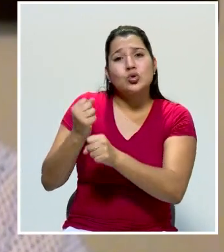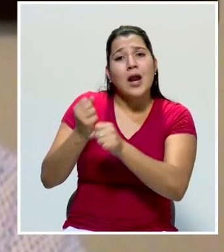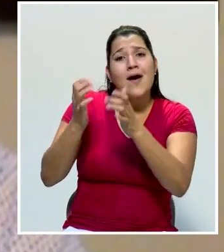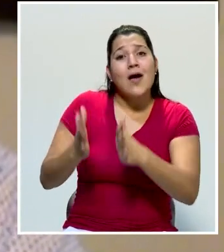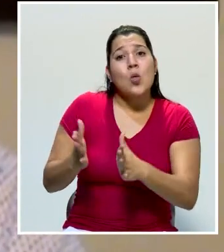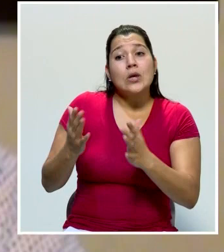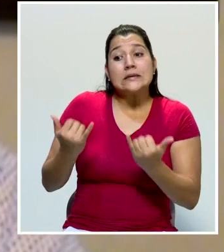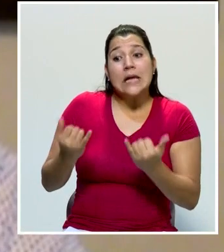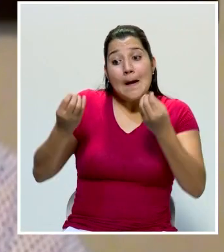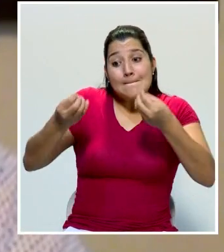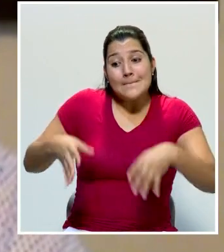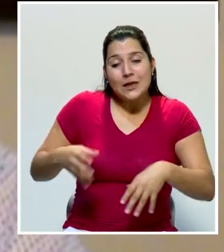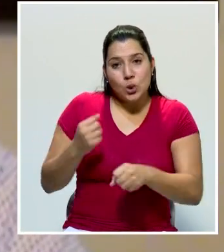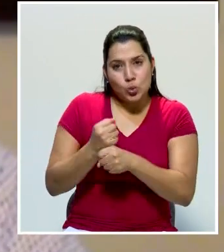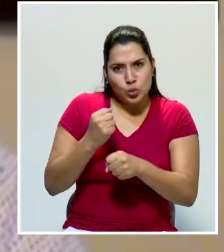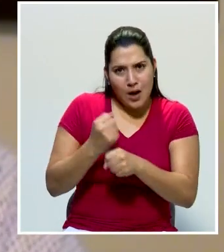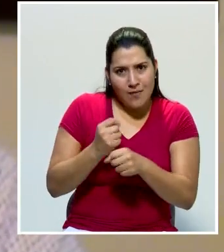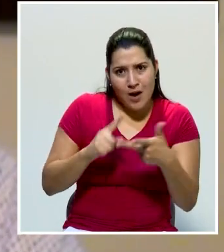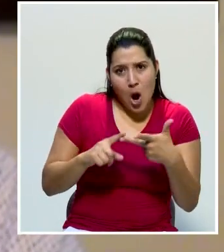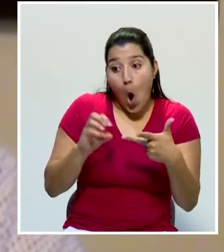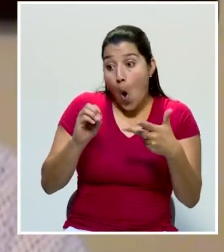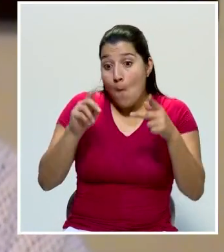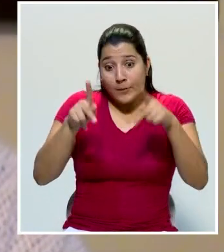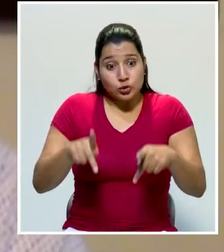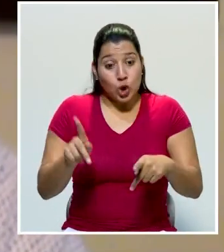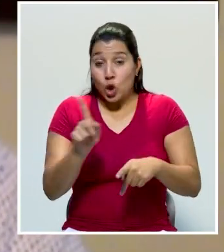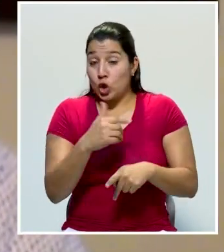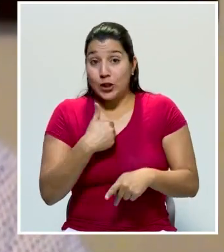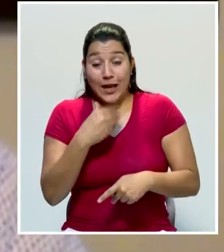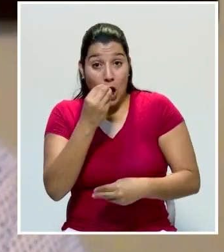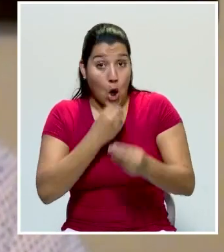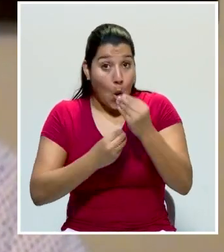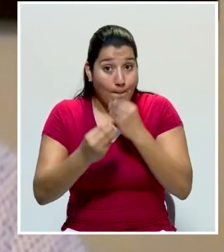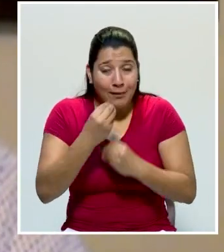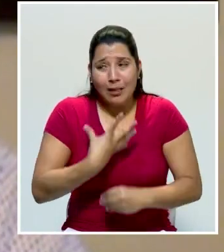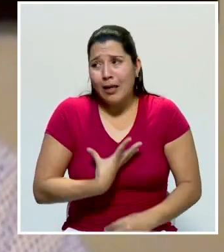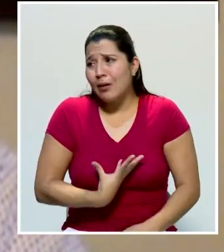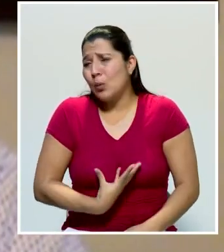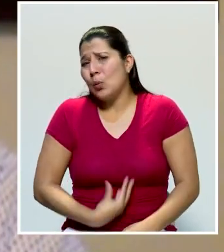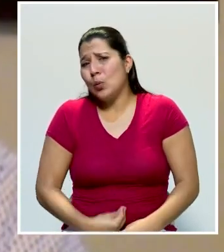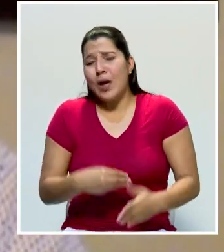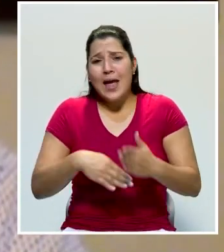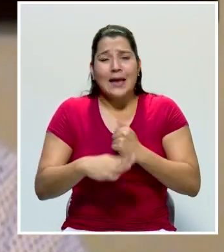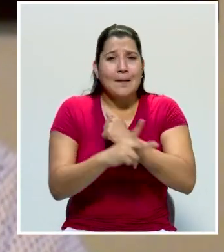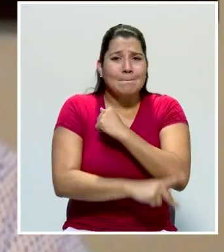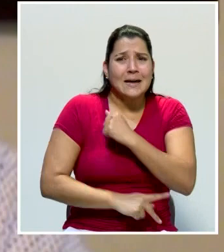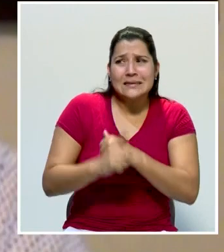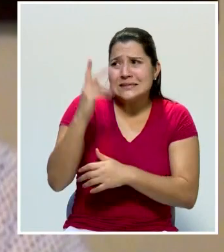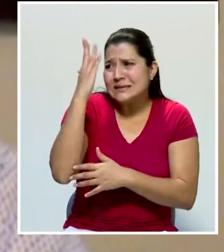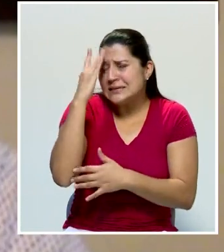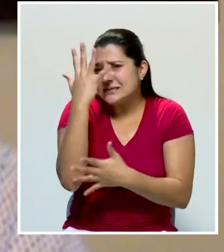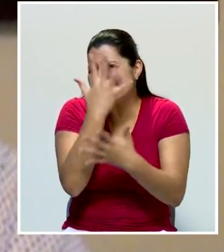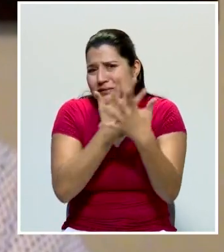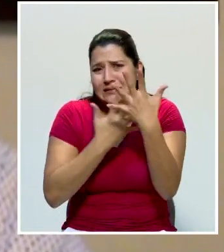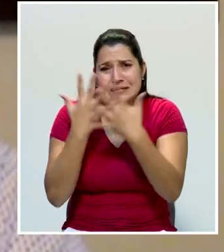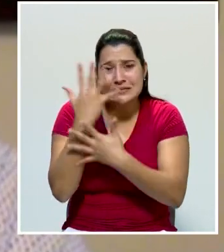su trabajo, de gente que tiene hambre en el país, que está angustiada, que está desesperada,